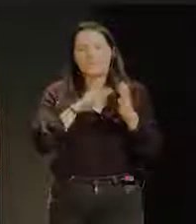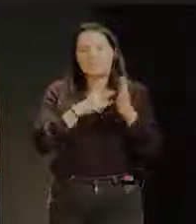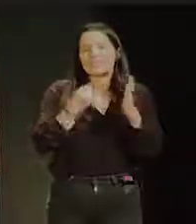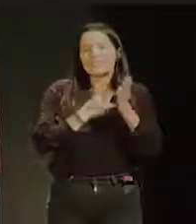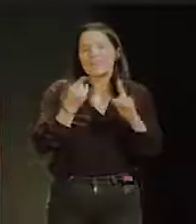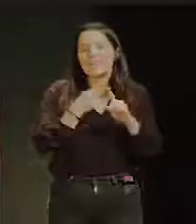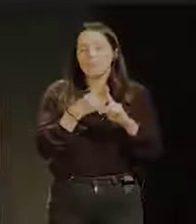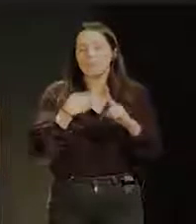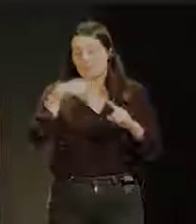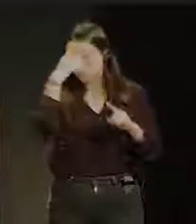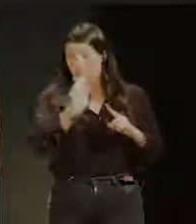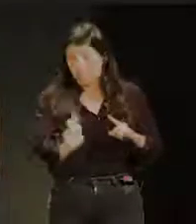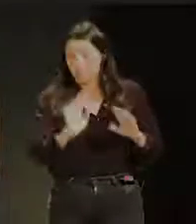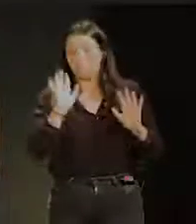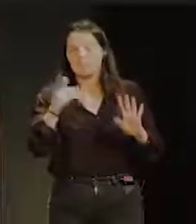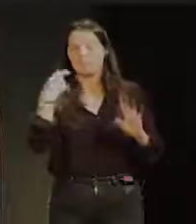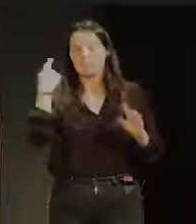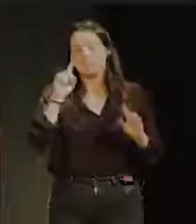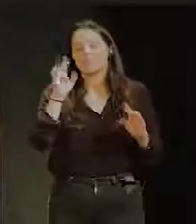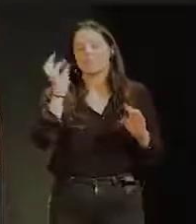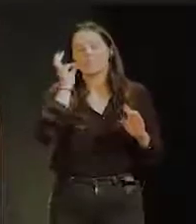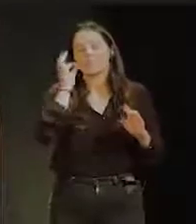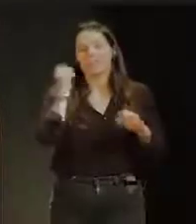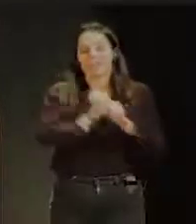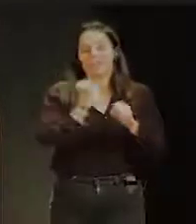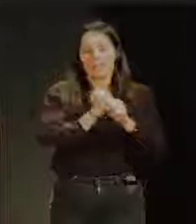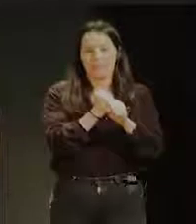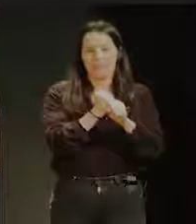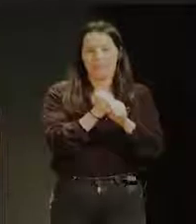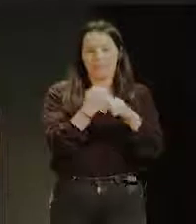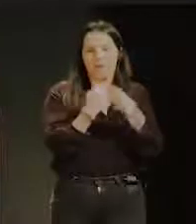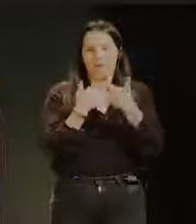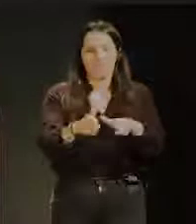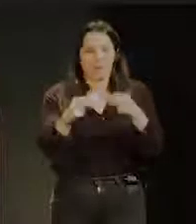utilizando, pero sí está trabajando con el gobierno, con el sector público.